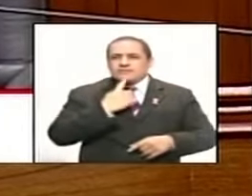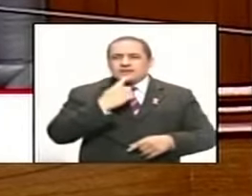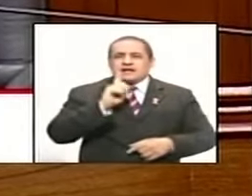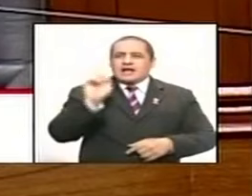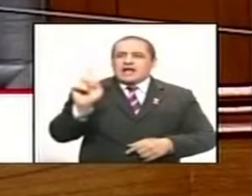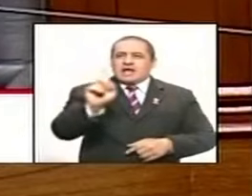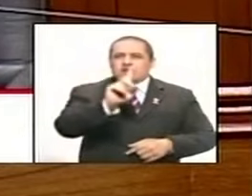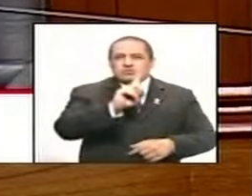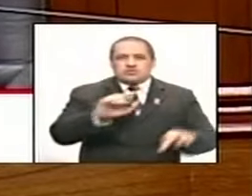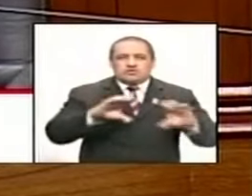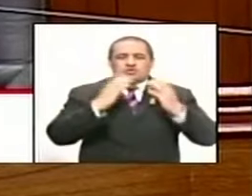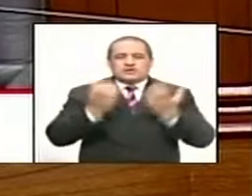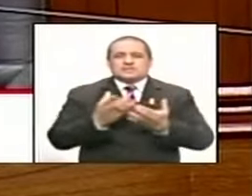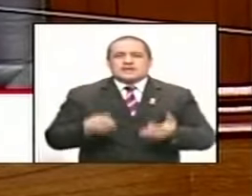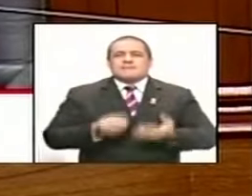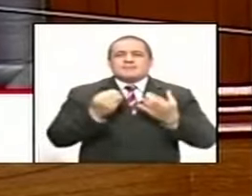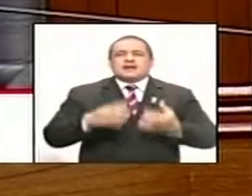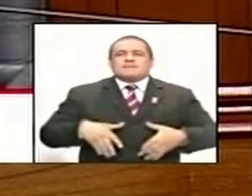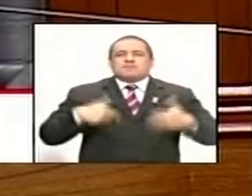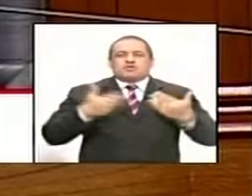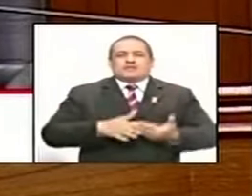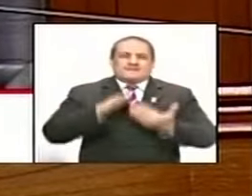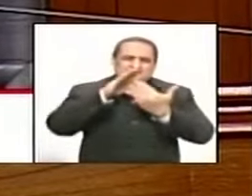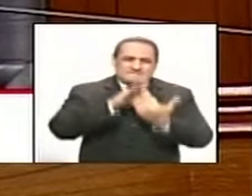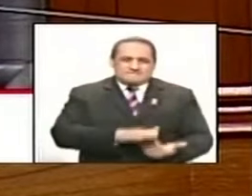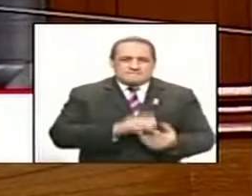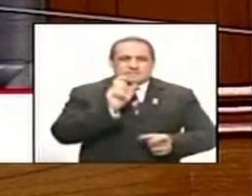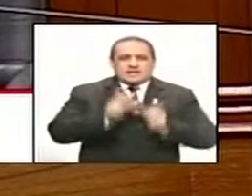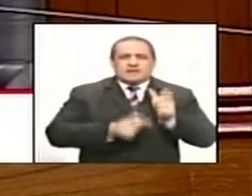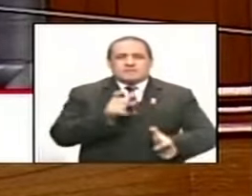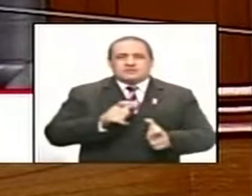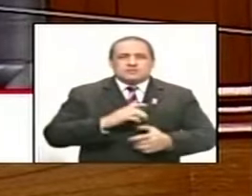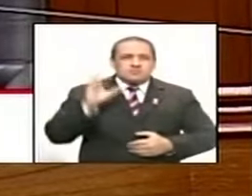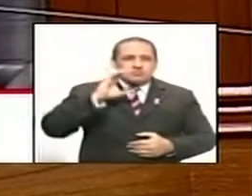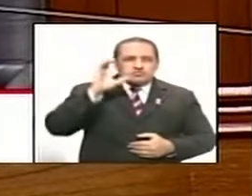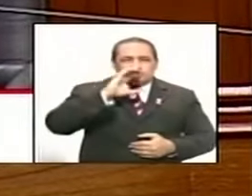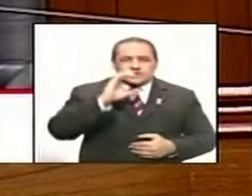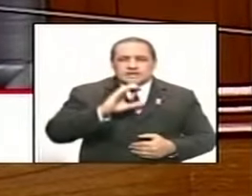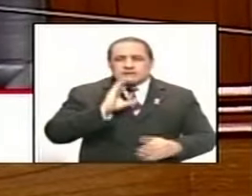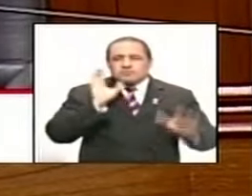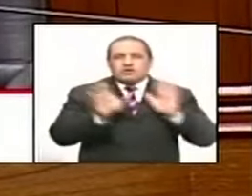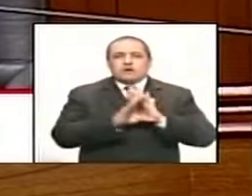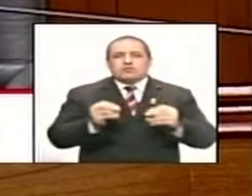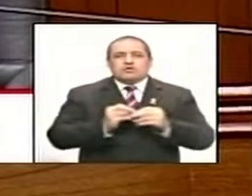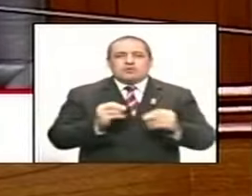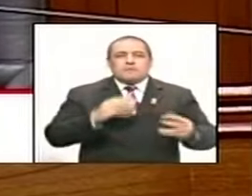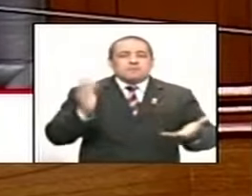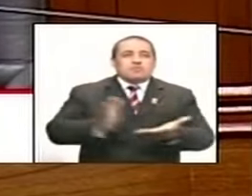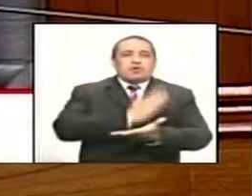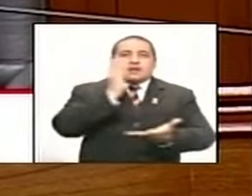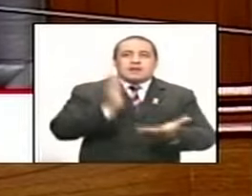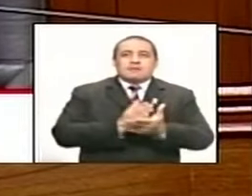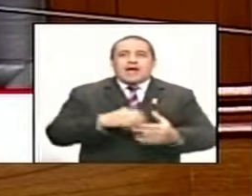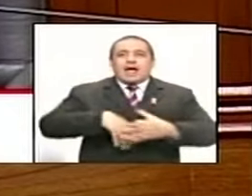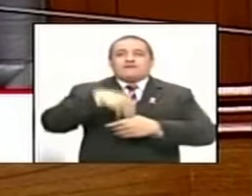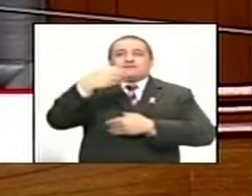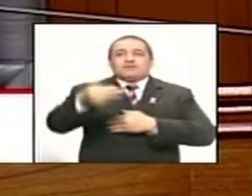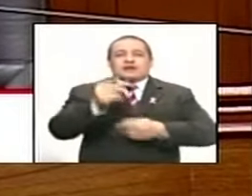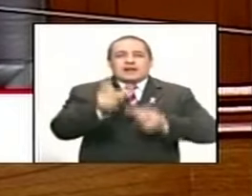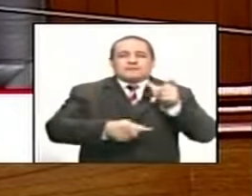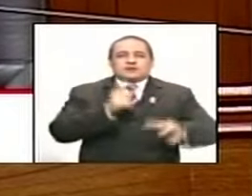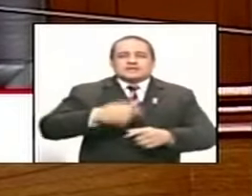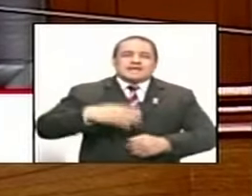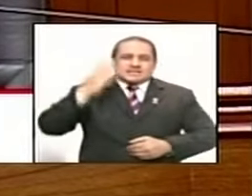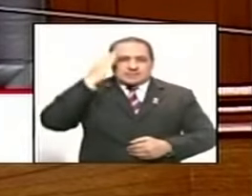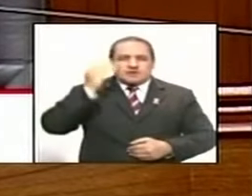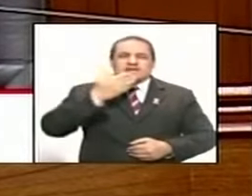colegas congresistas para poder amedrentar a la gente, buscar conmoción social, que en eso ya sabemos quiénes